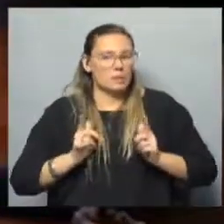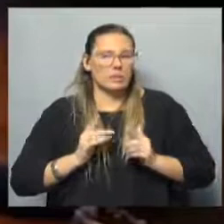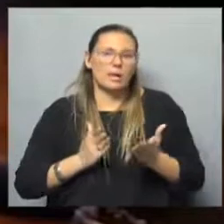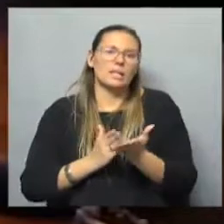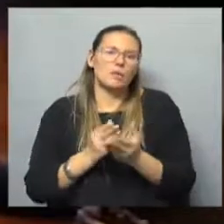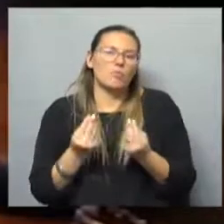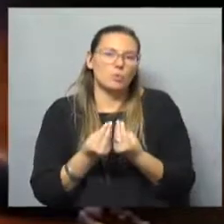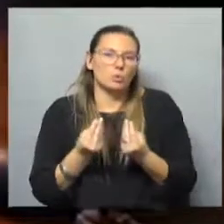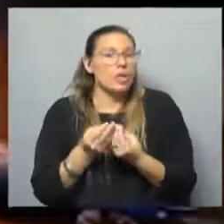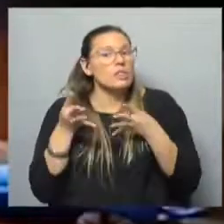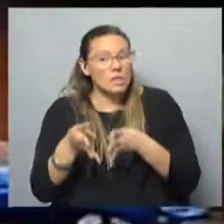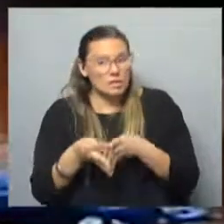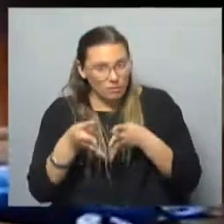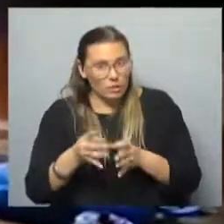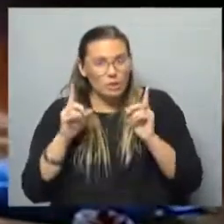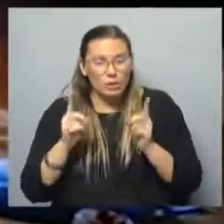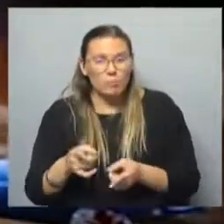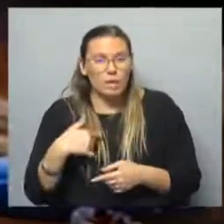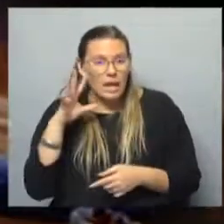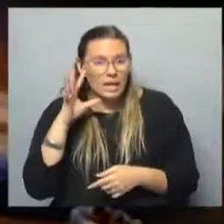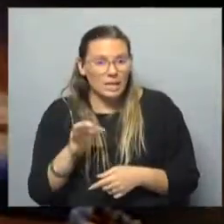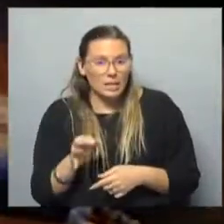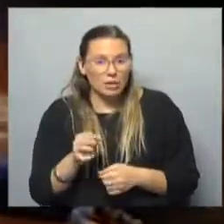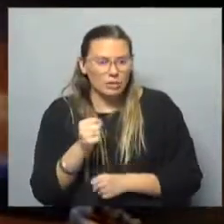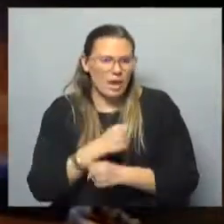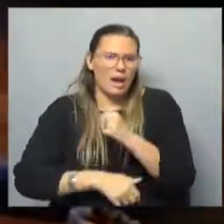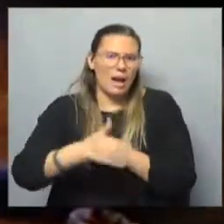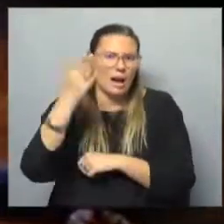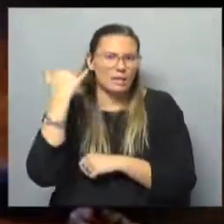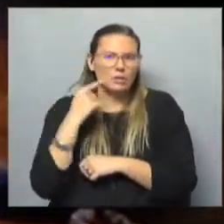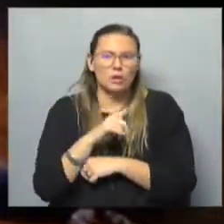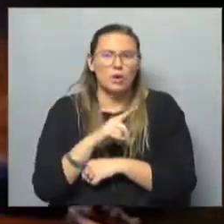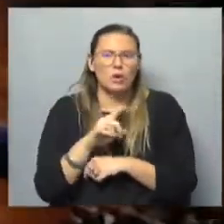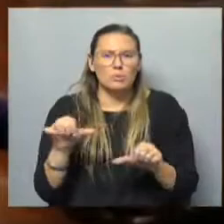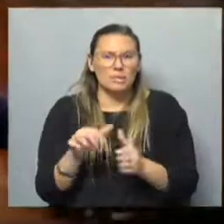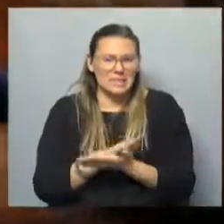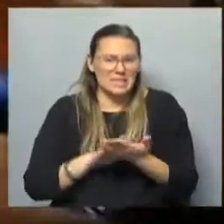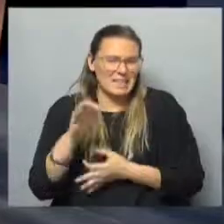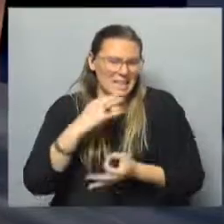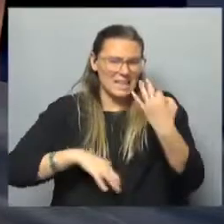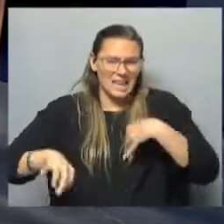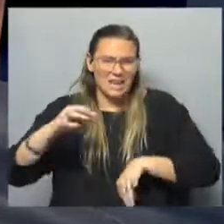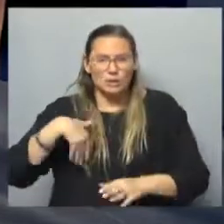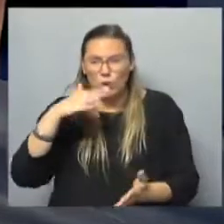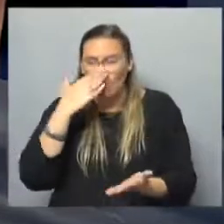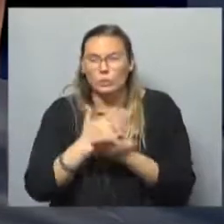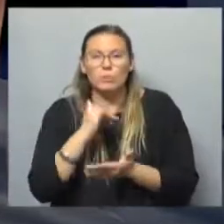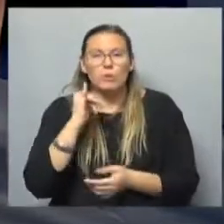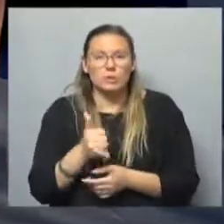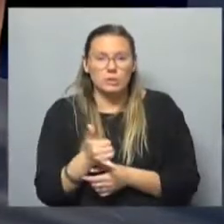son muchas y los desafíos también, ¿no? Para mí hacía varios años que no hacía nada de teatro. Las últimas veces sí